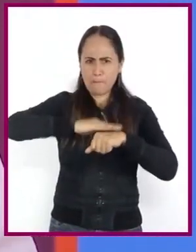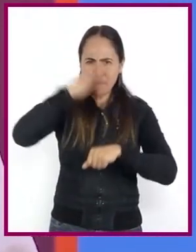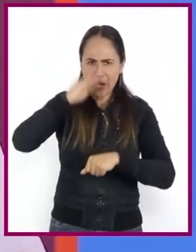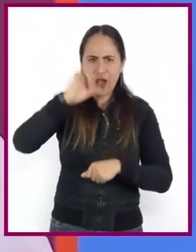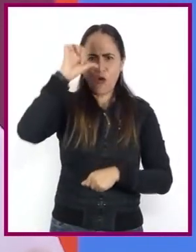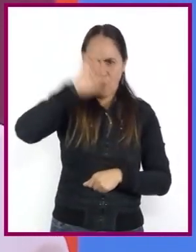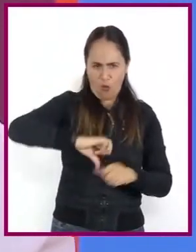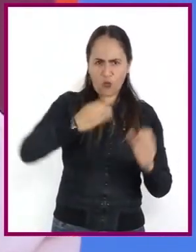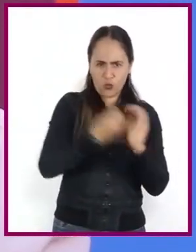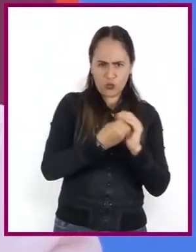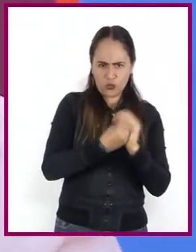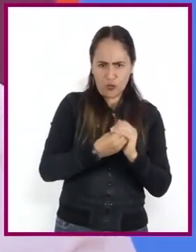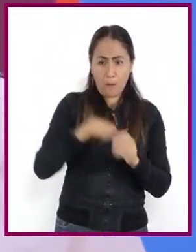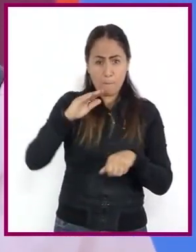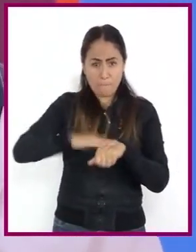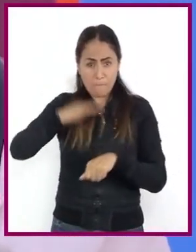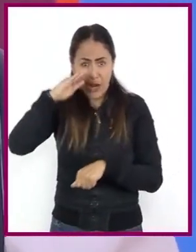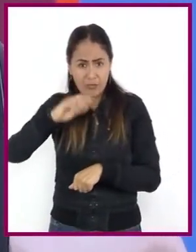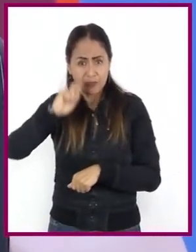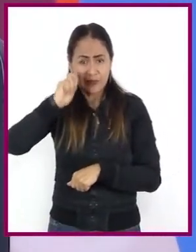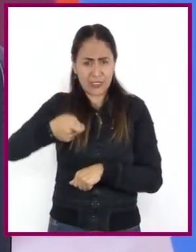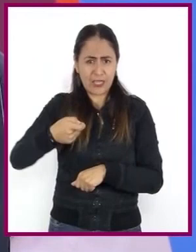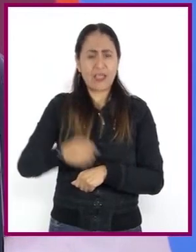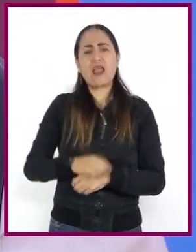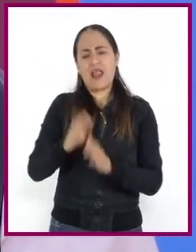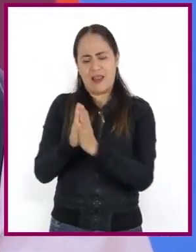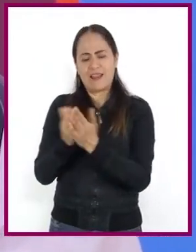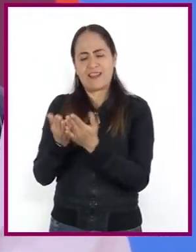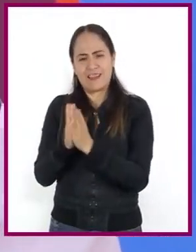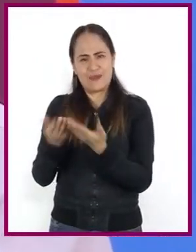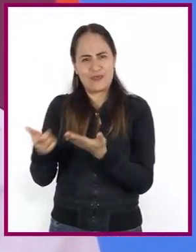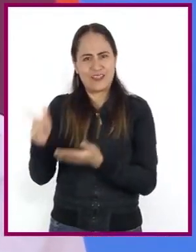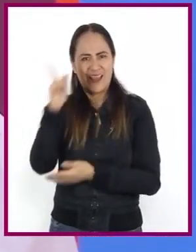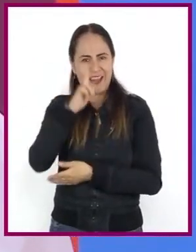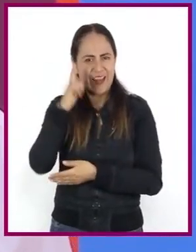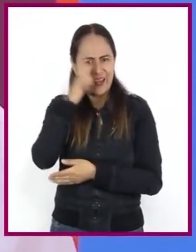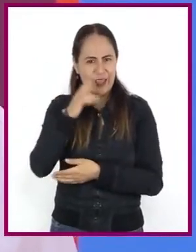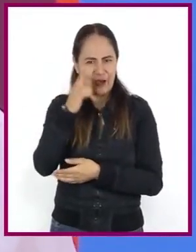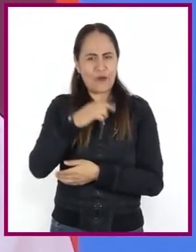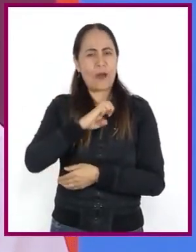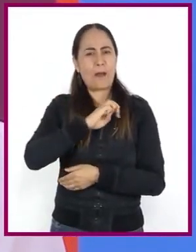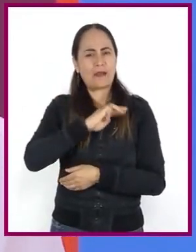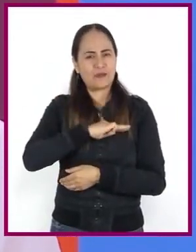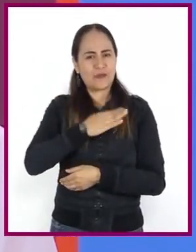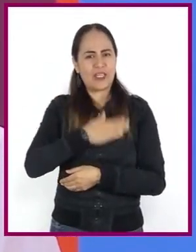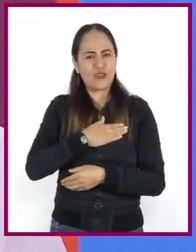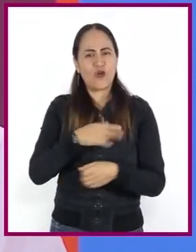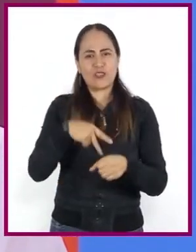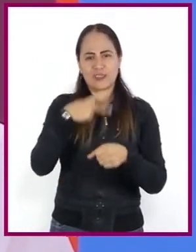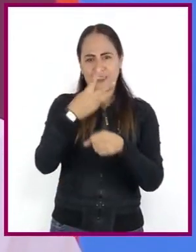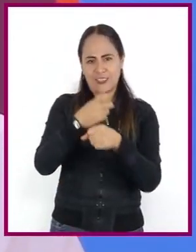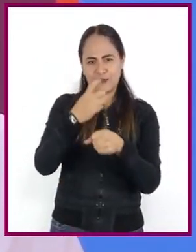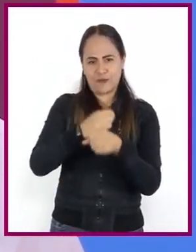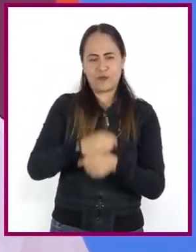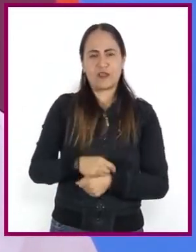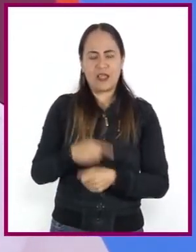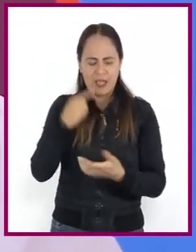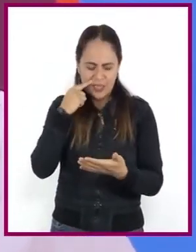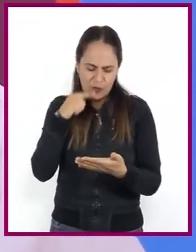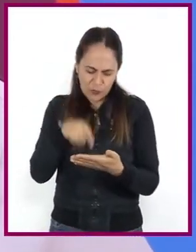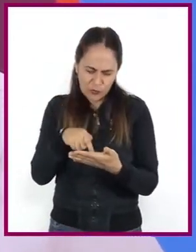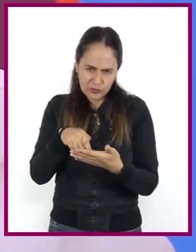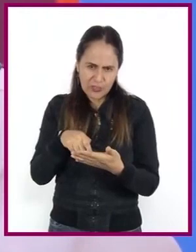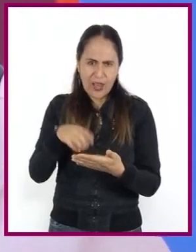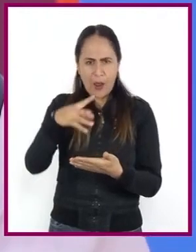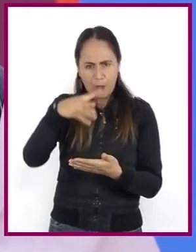en la sesión, cuentan con el apoyo de sus libros de Lengua Materna 2. Busquen el aprendizaje esperado que ya se